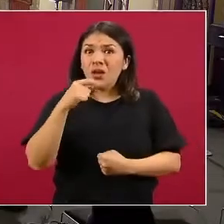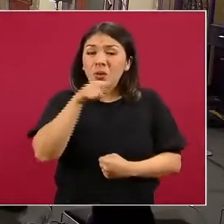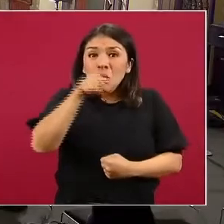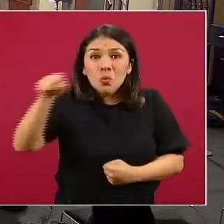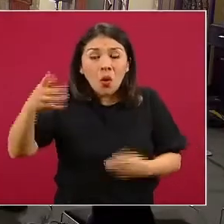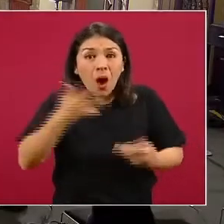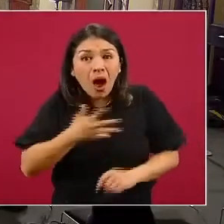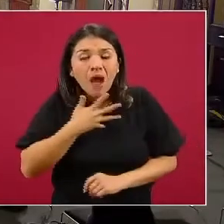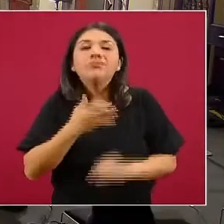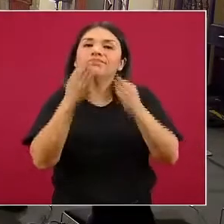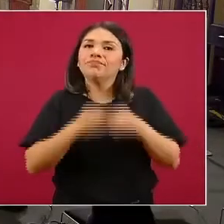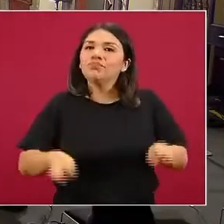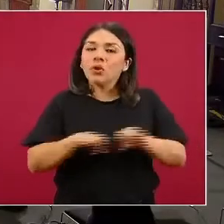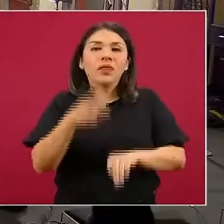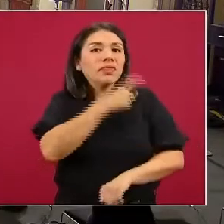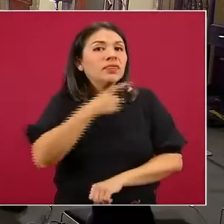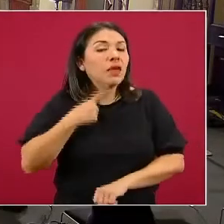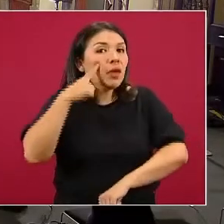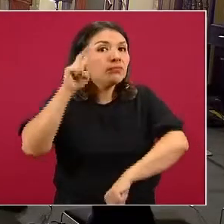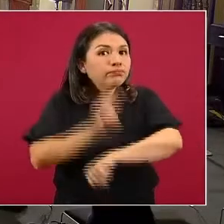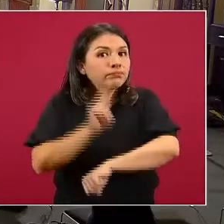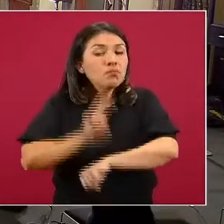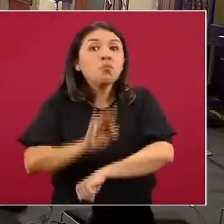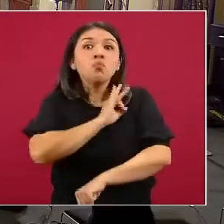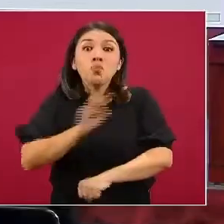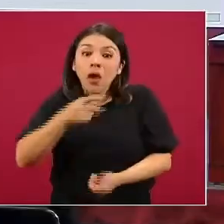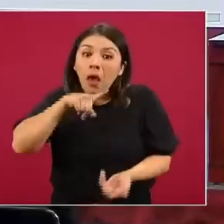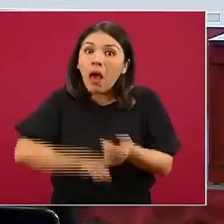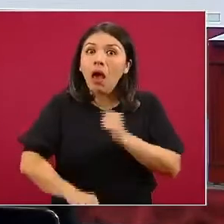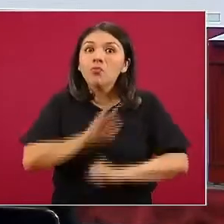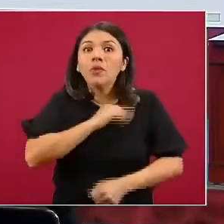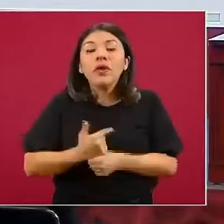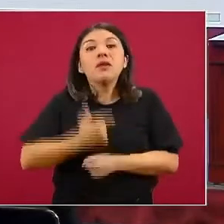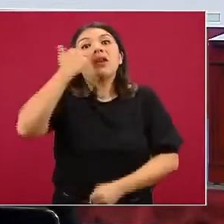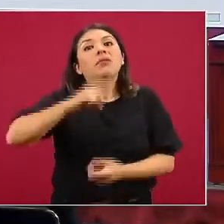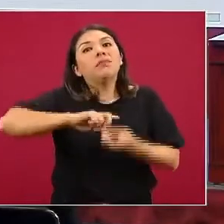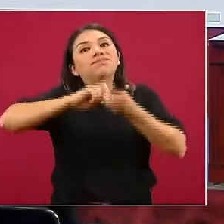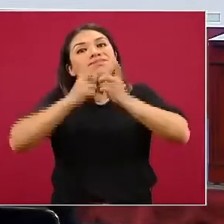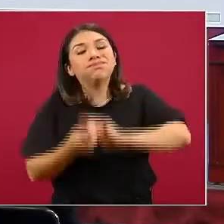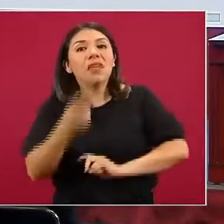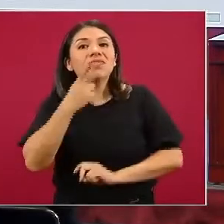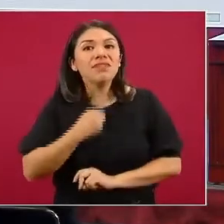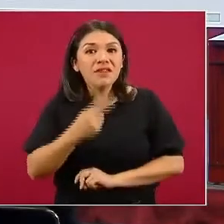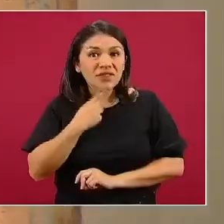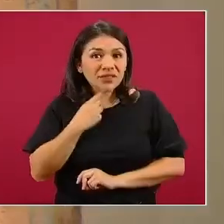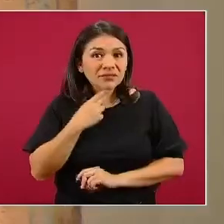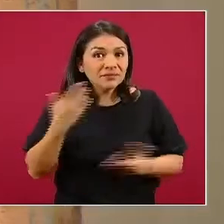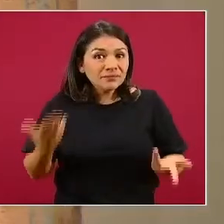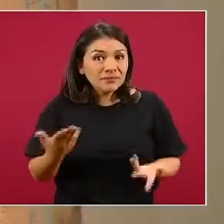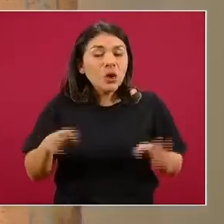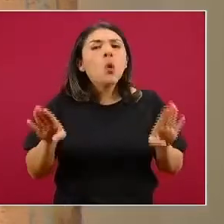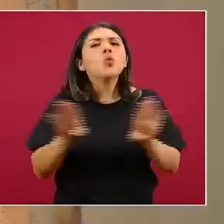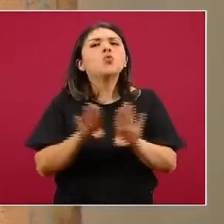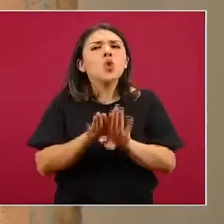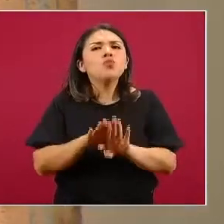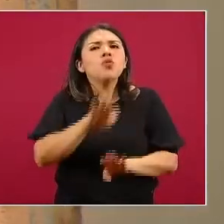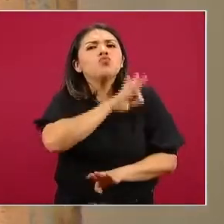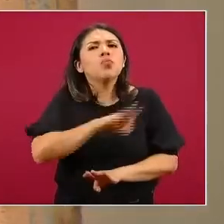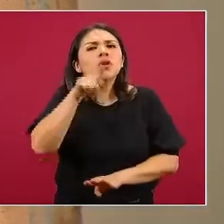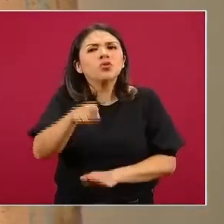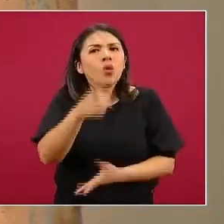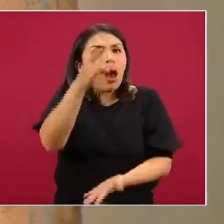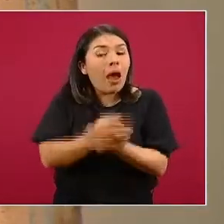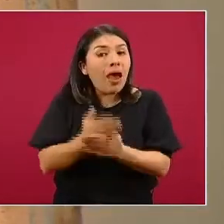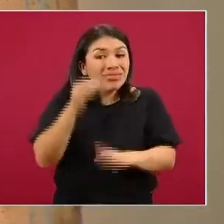muy importante tomar en cuenta que se puede tener un alto riesgo de padecer diabetes. Y la manera de hacer